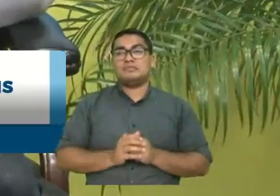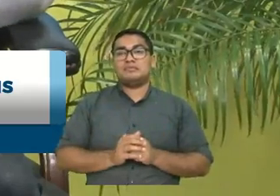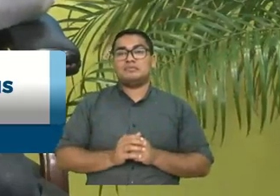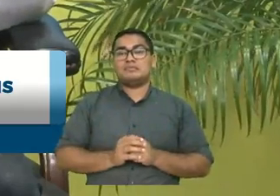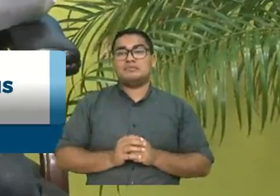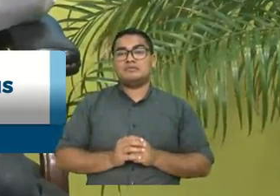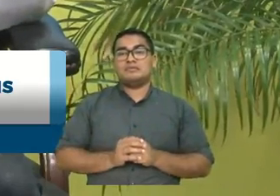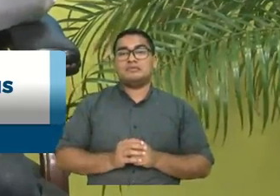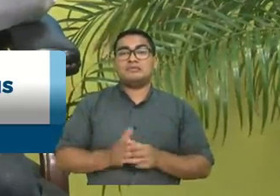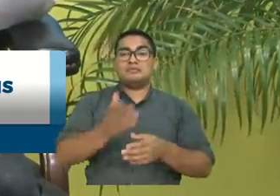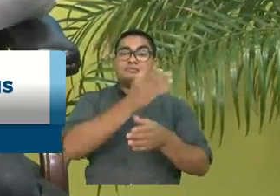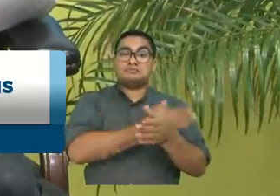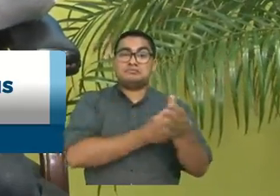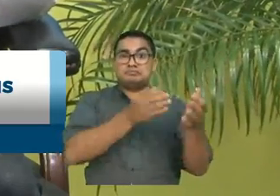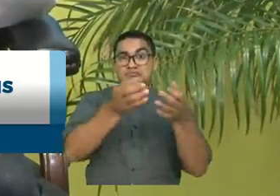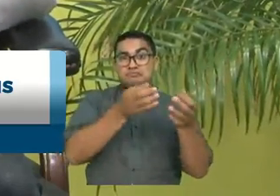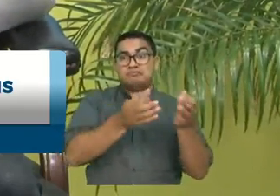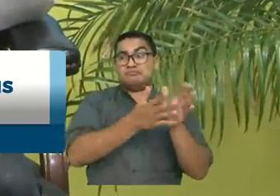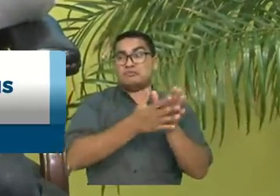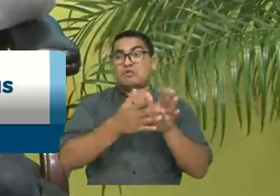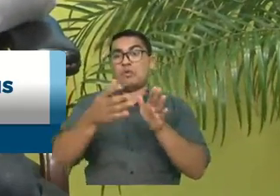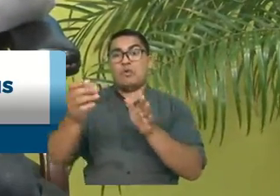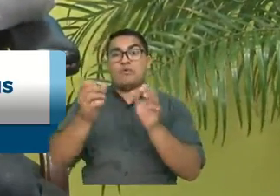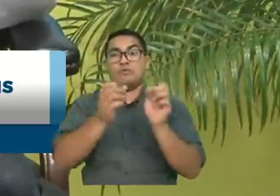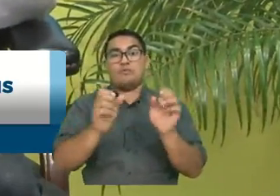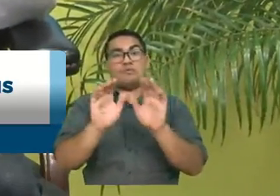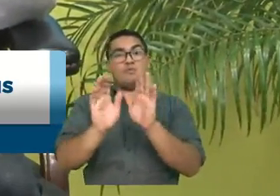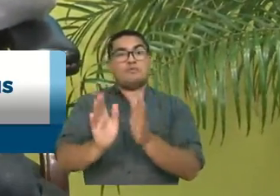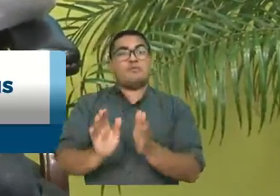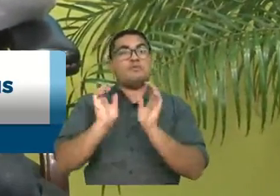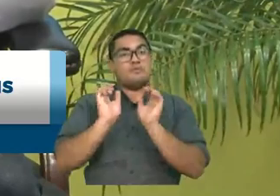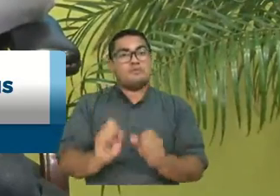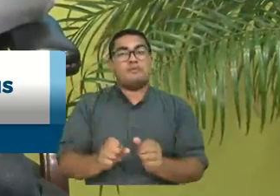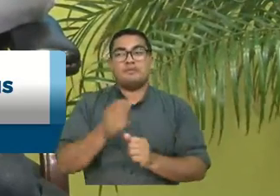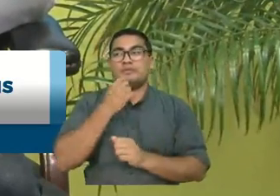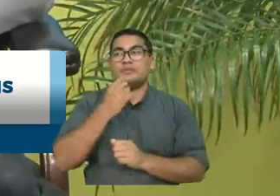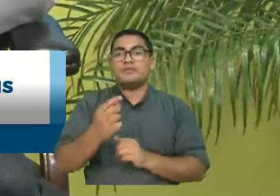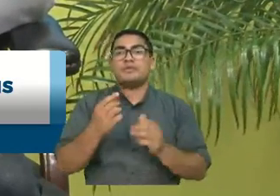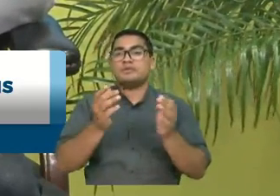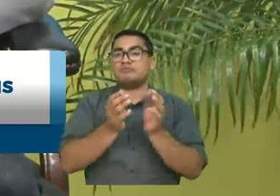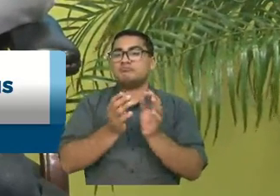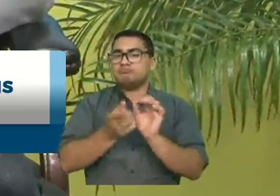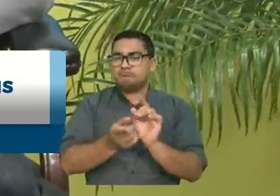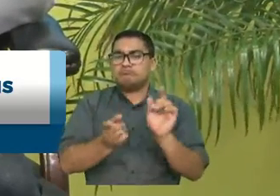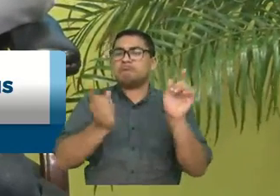que lo mencionamos. Claro. Entonces, todas estas cosas ha ido transformando, ¿no?